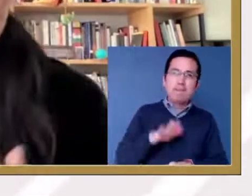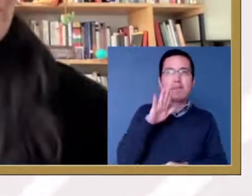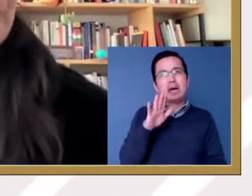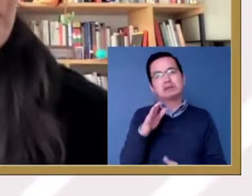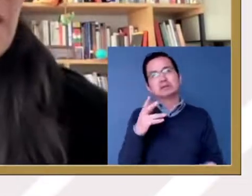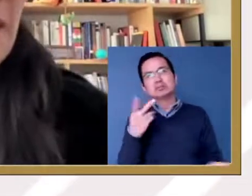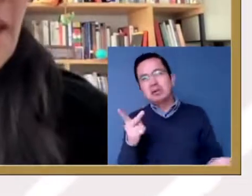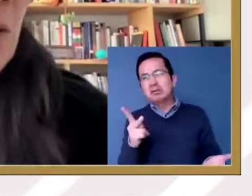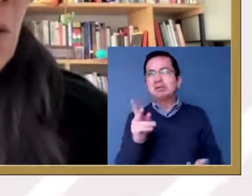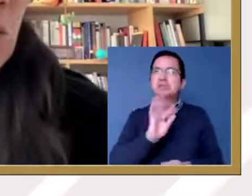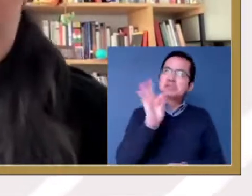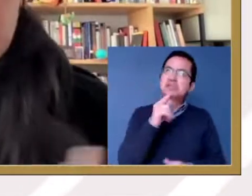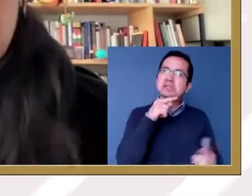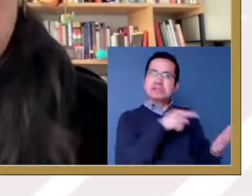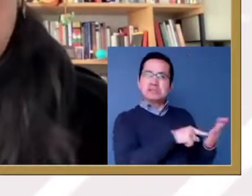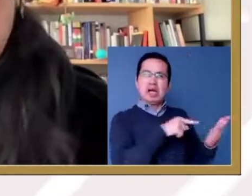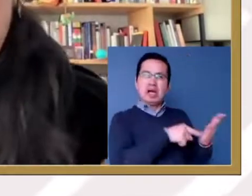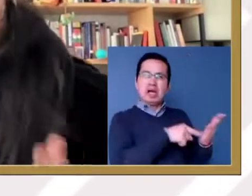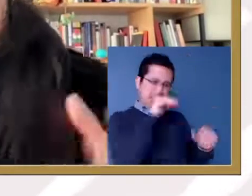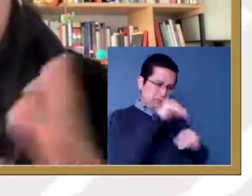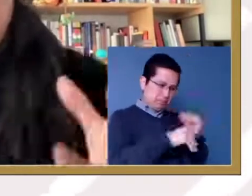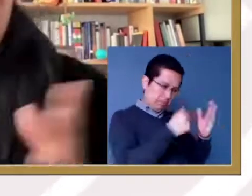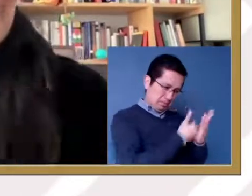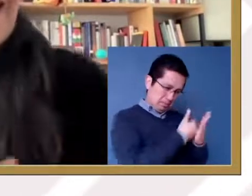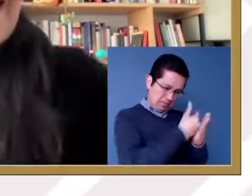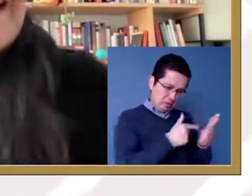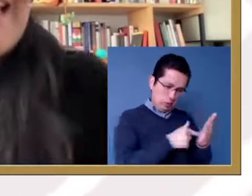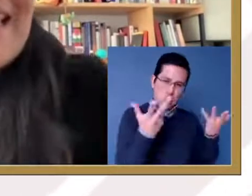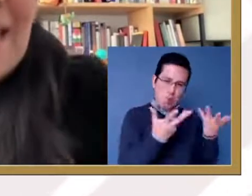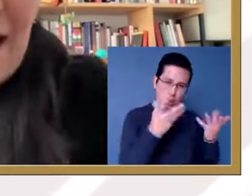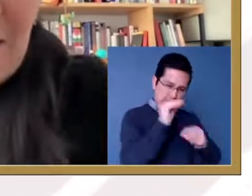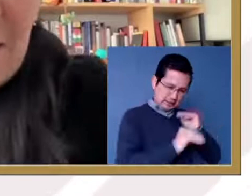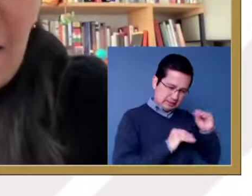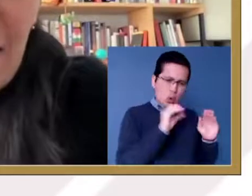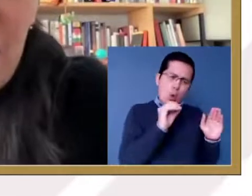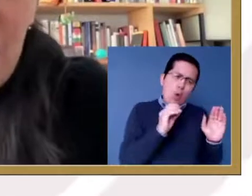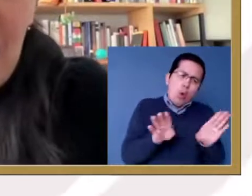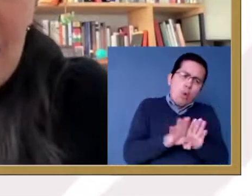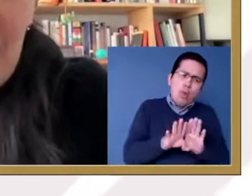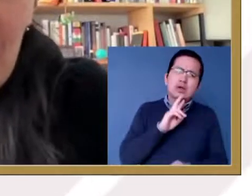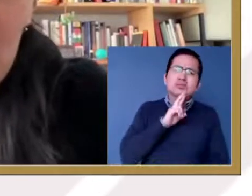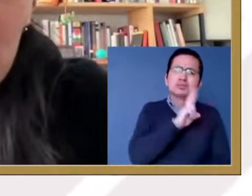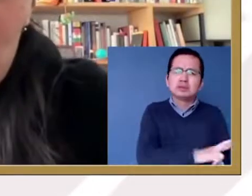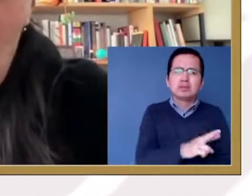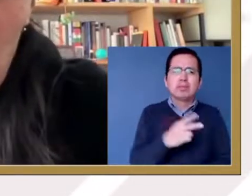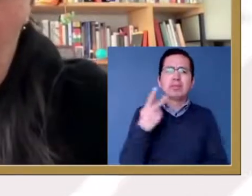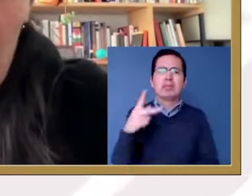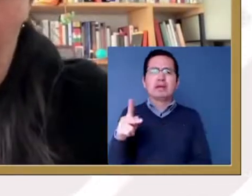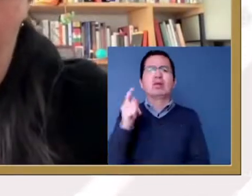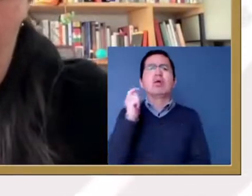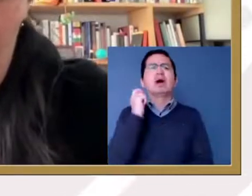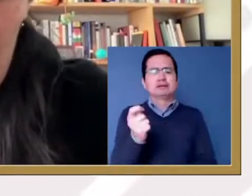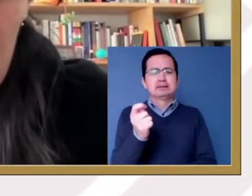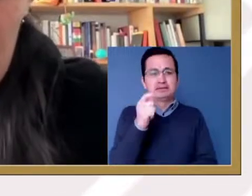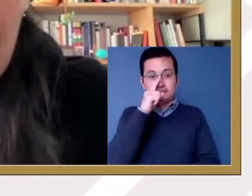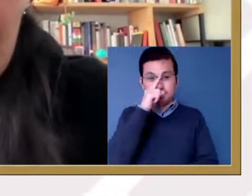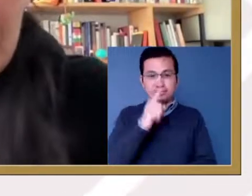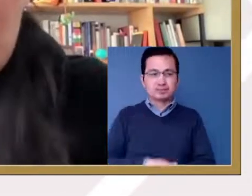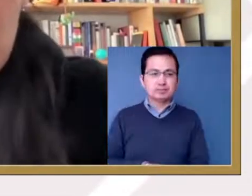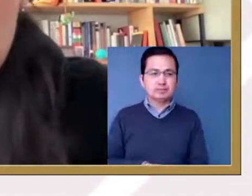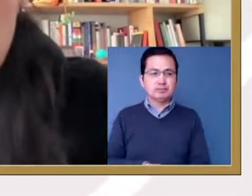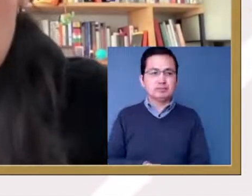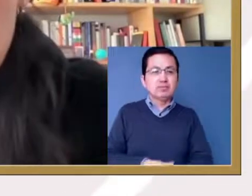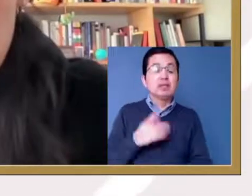instrumento, o con las respuestas, no, y es este dato sobre